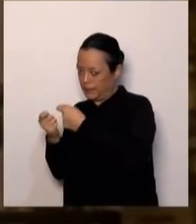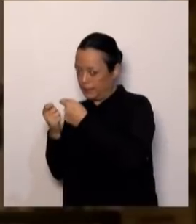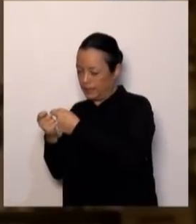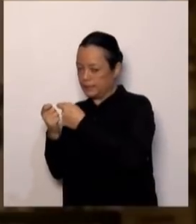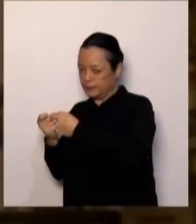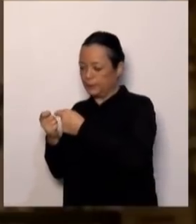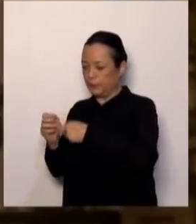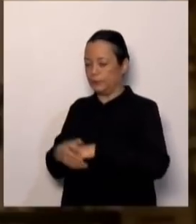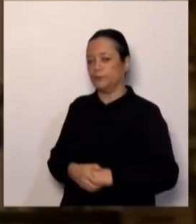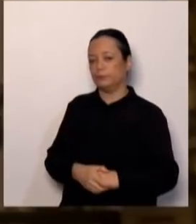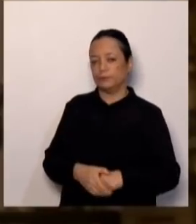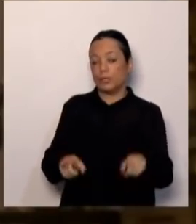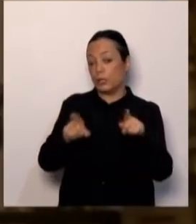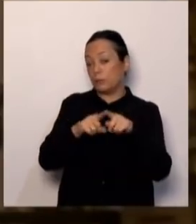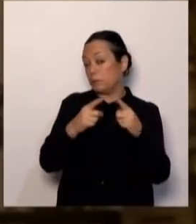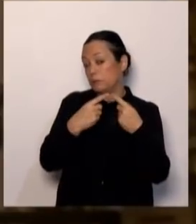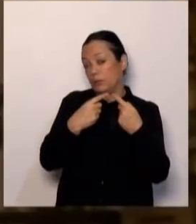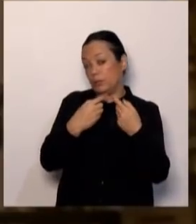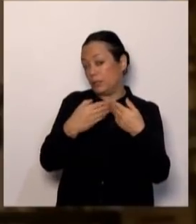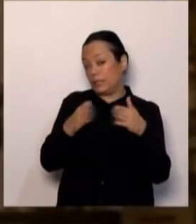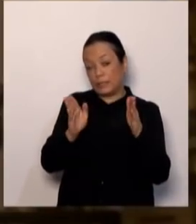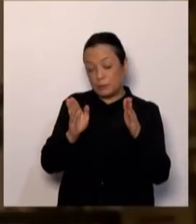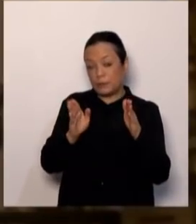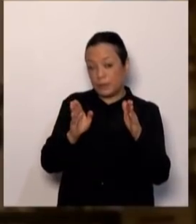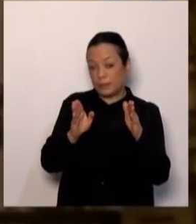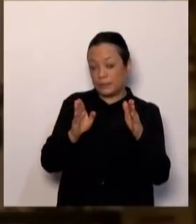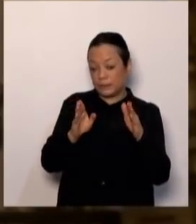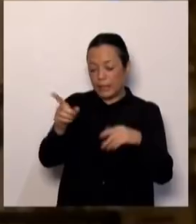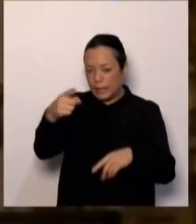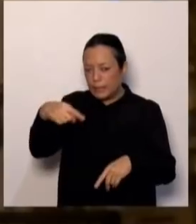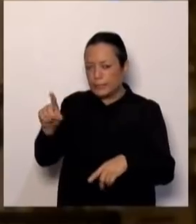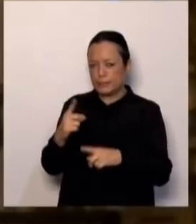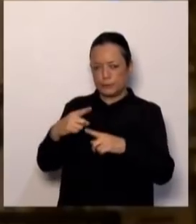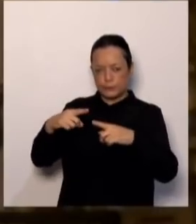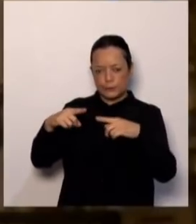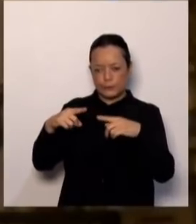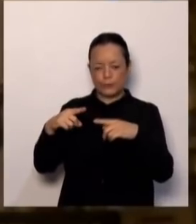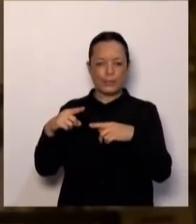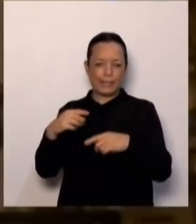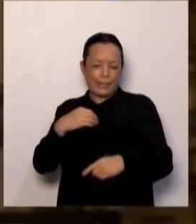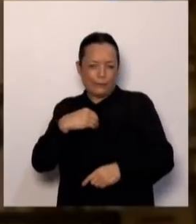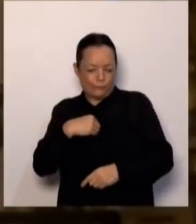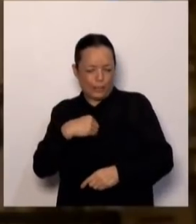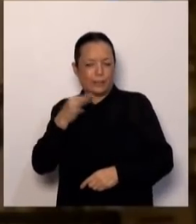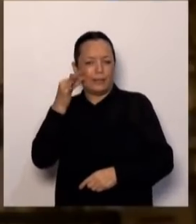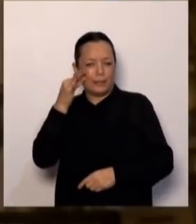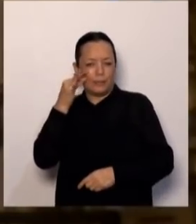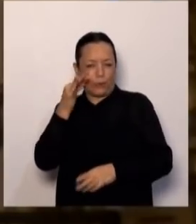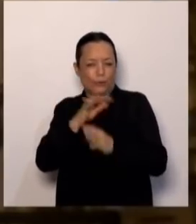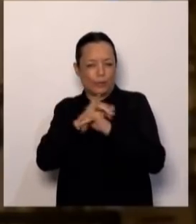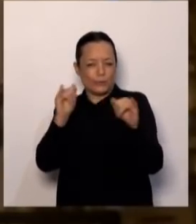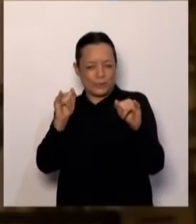como no quedan libres de la trenza política aquellos que quieren dar testimonio de la fe y decir las cosas como